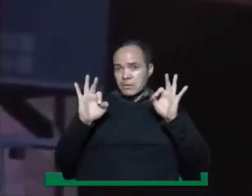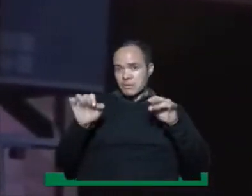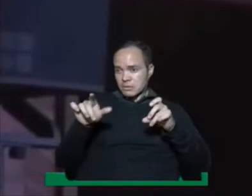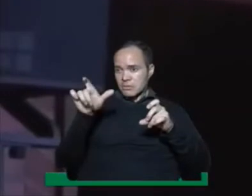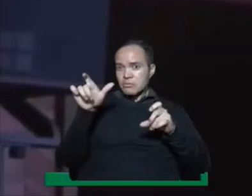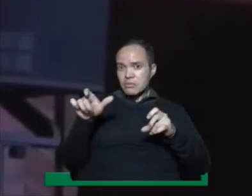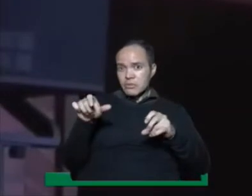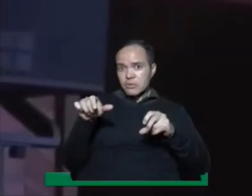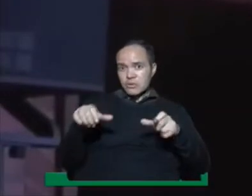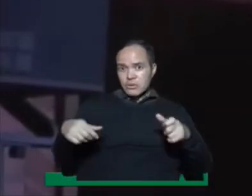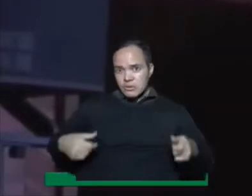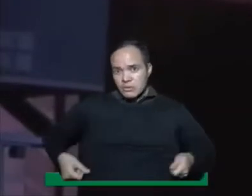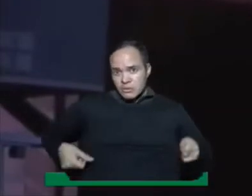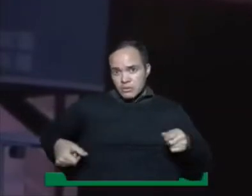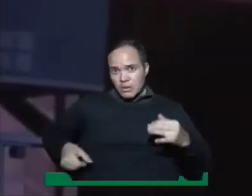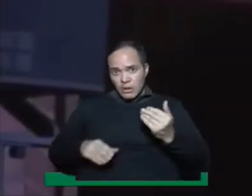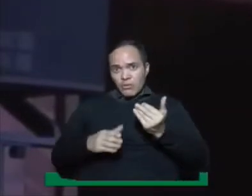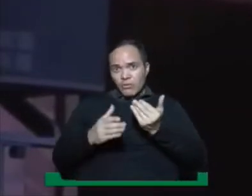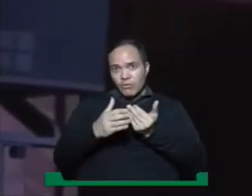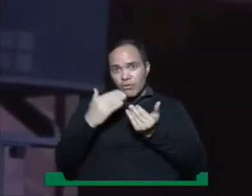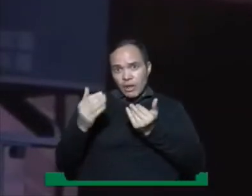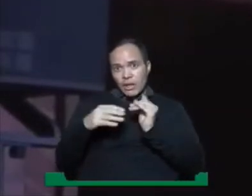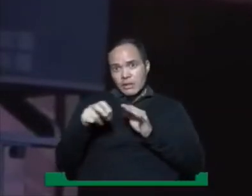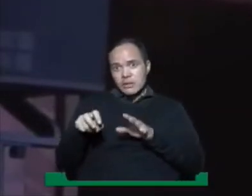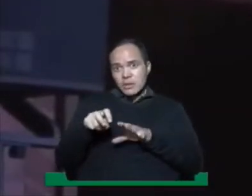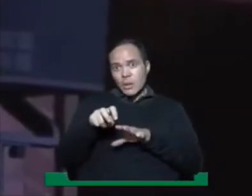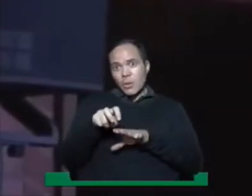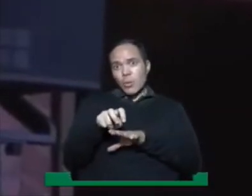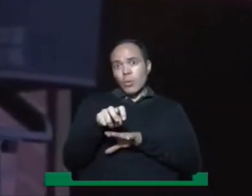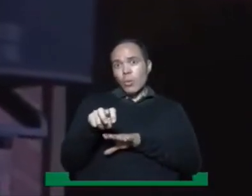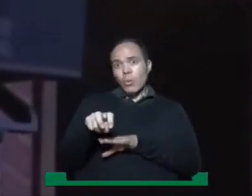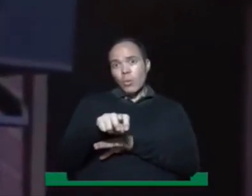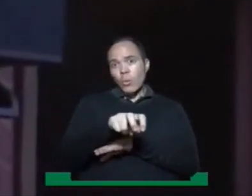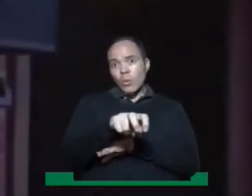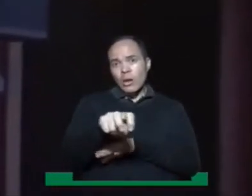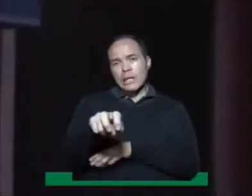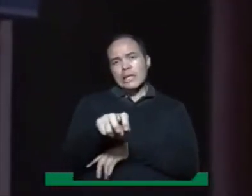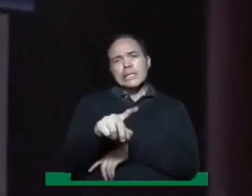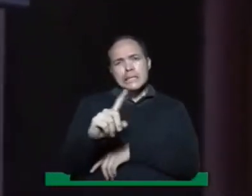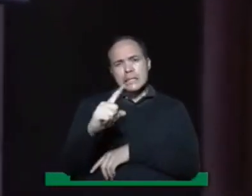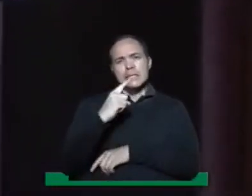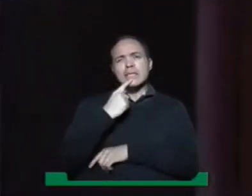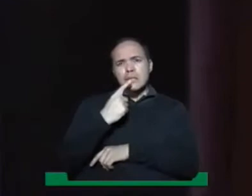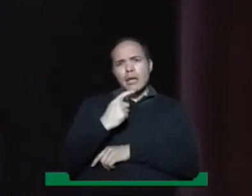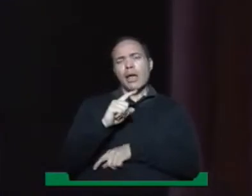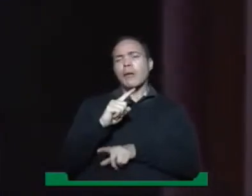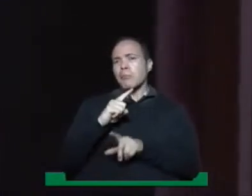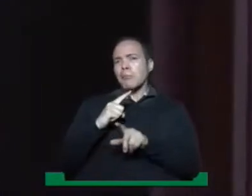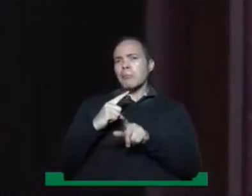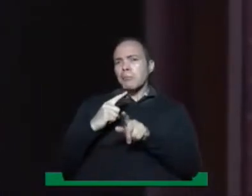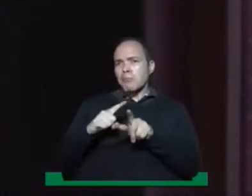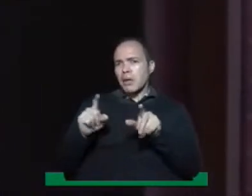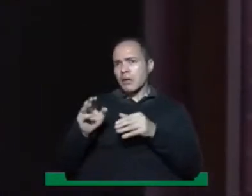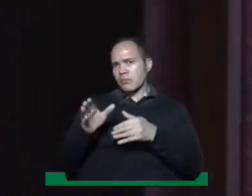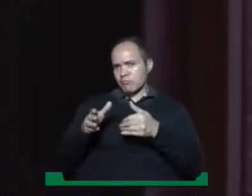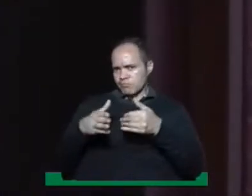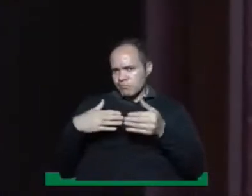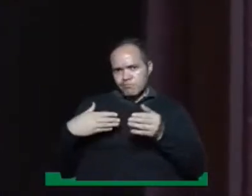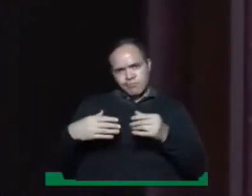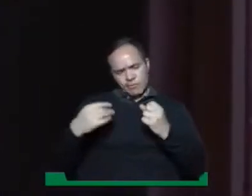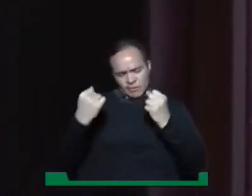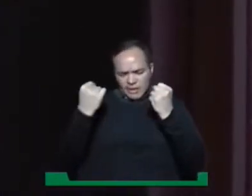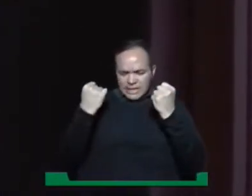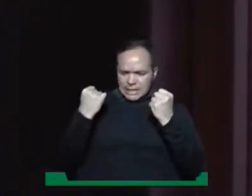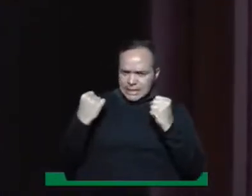personas pero lo hemos hecho exige una un esfuerzo adicional pero